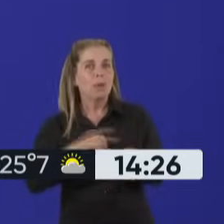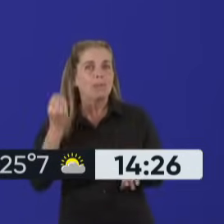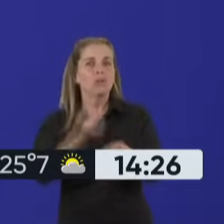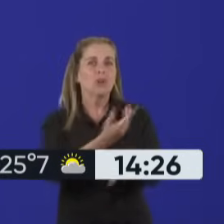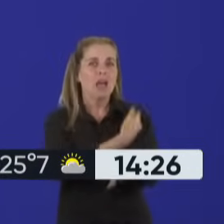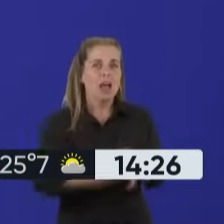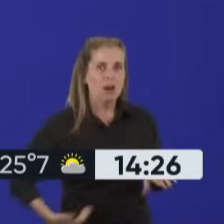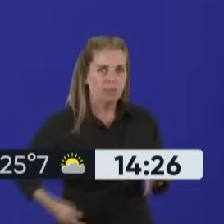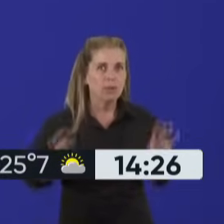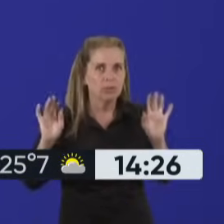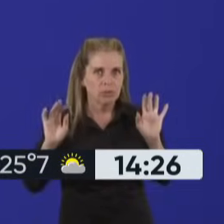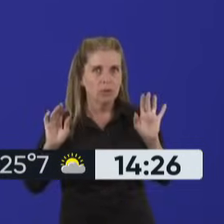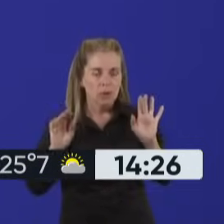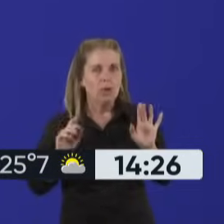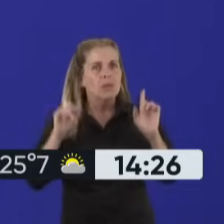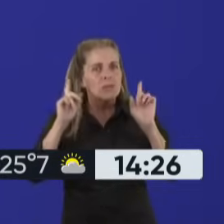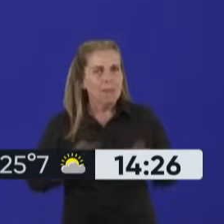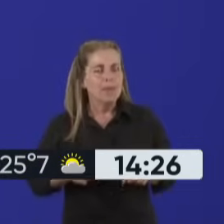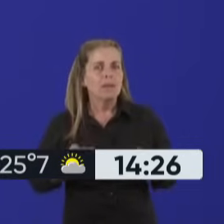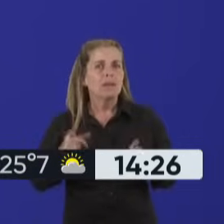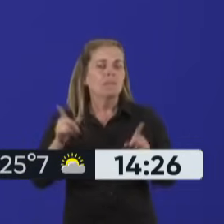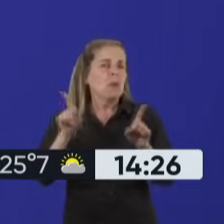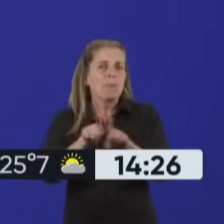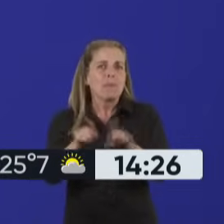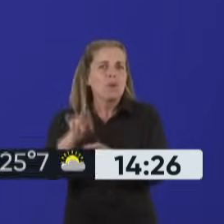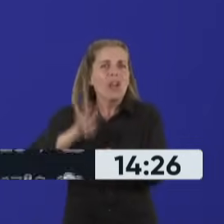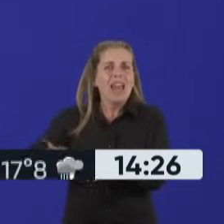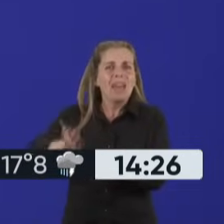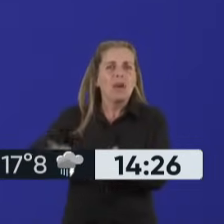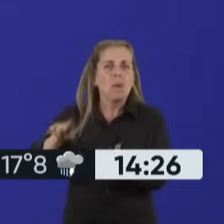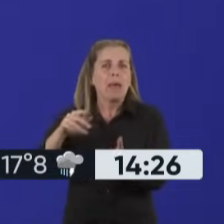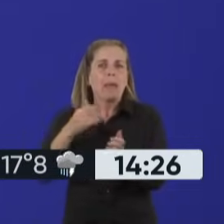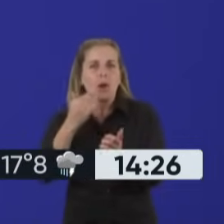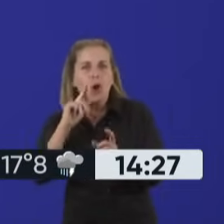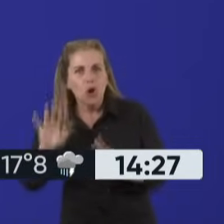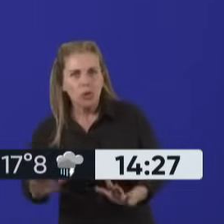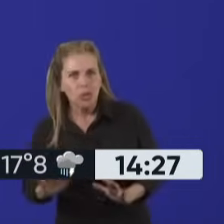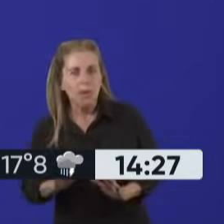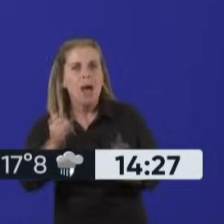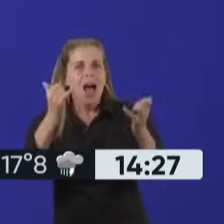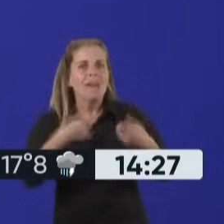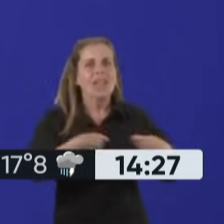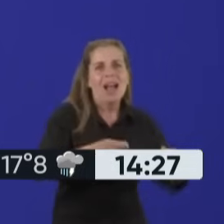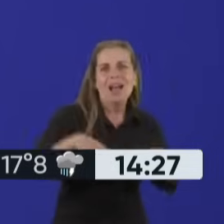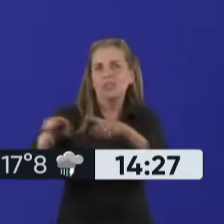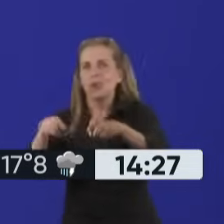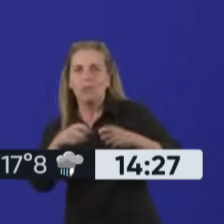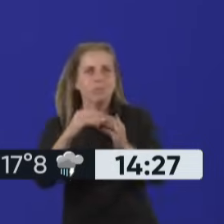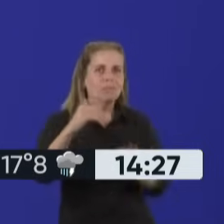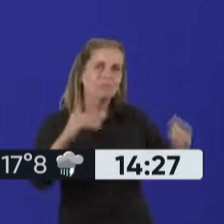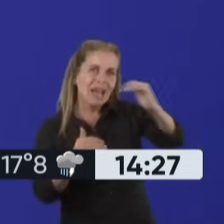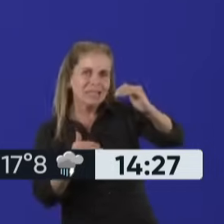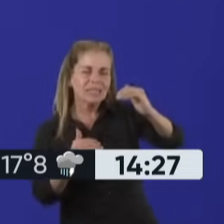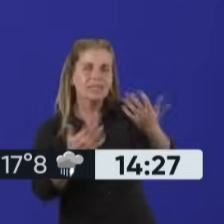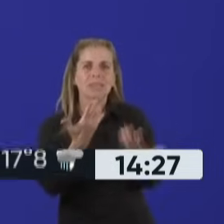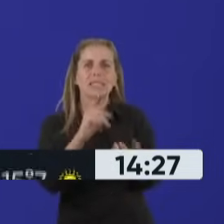Aún los no sincerados. Pero además teníamos déficit fiscal por 5 puntos del PBI